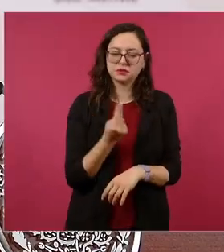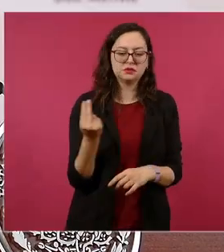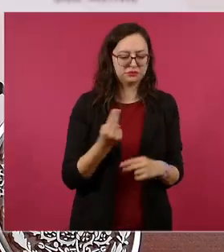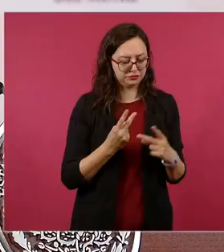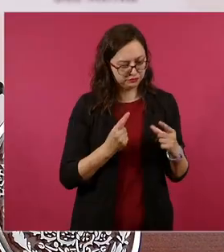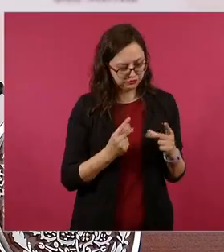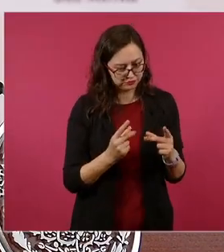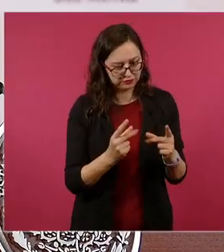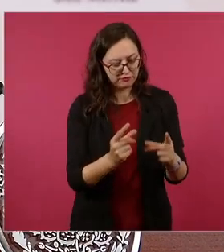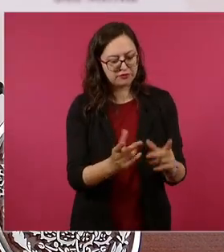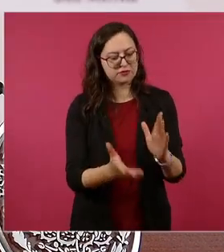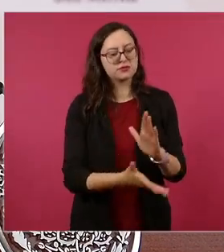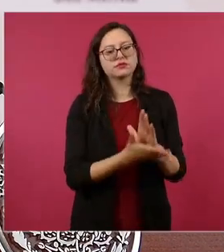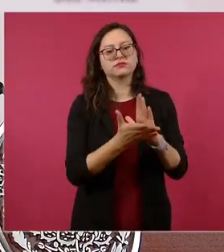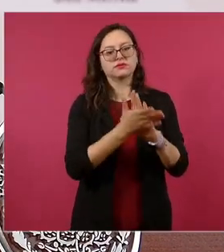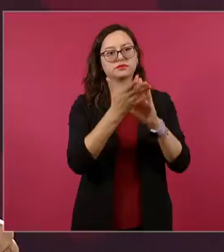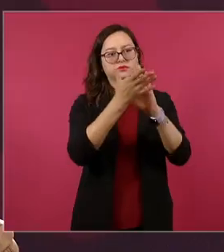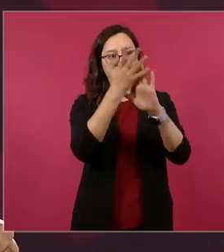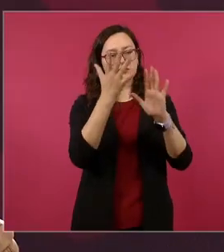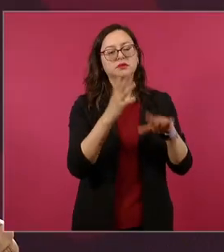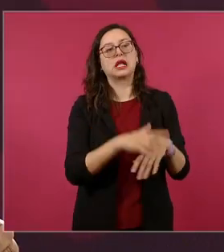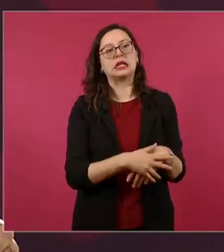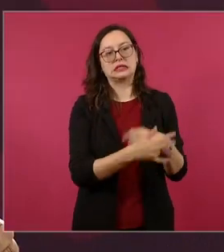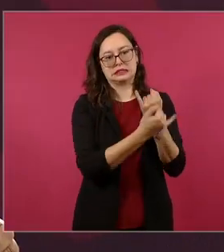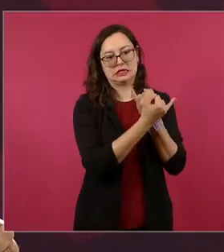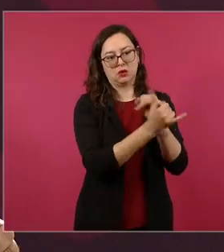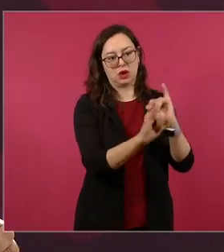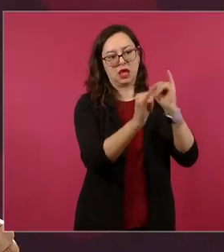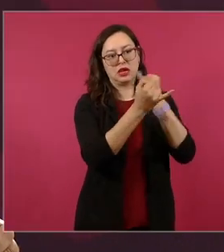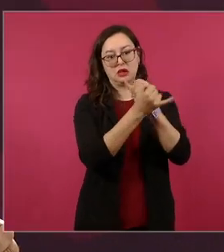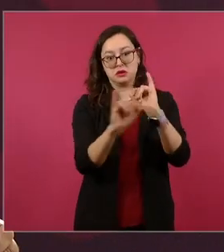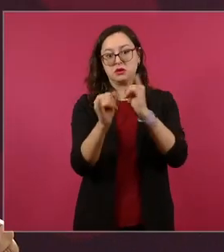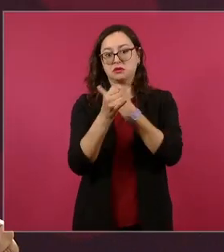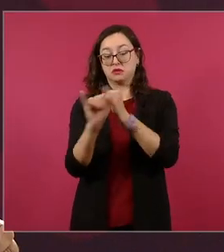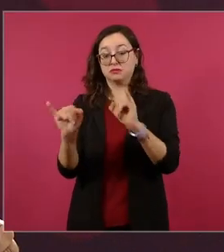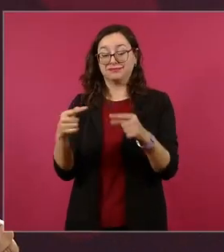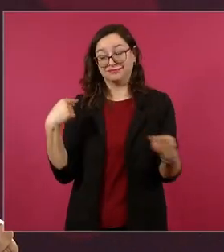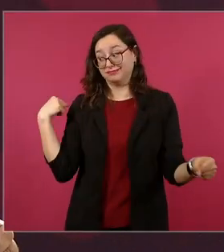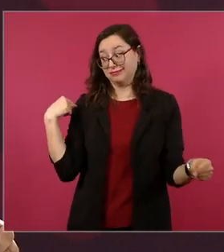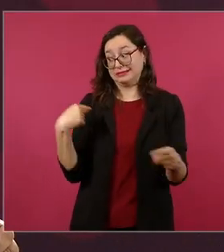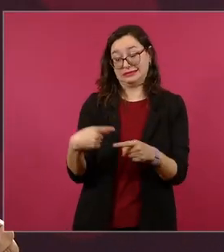vamos a inaugurar. No podíamos hacer por la veda,